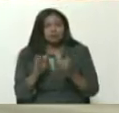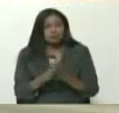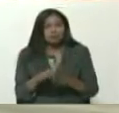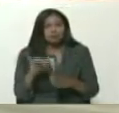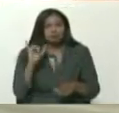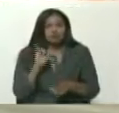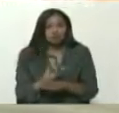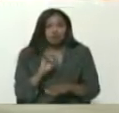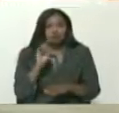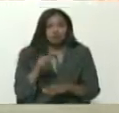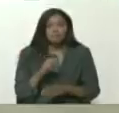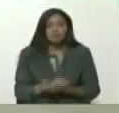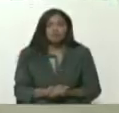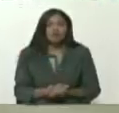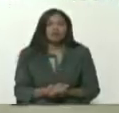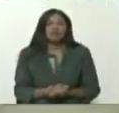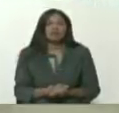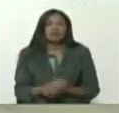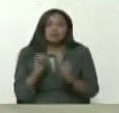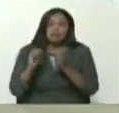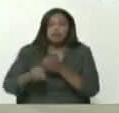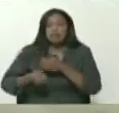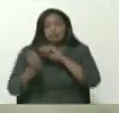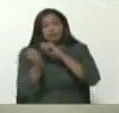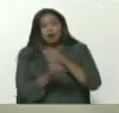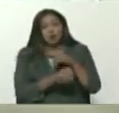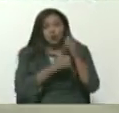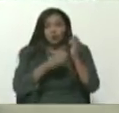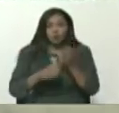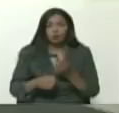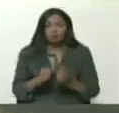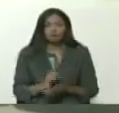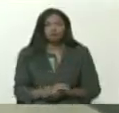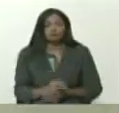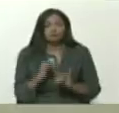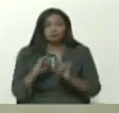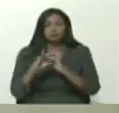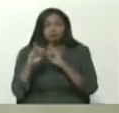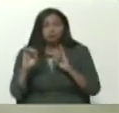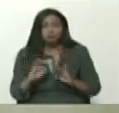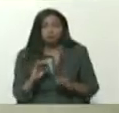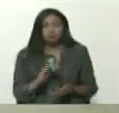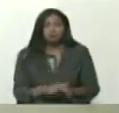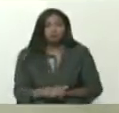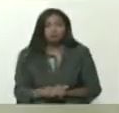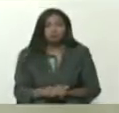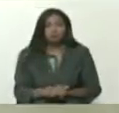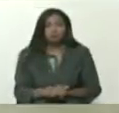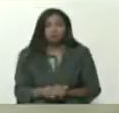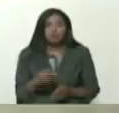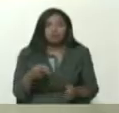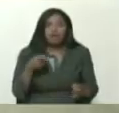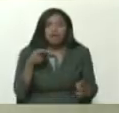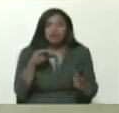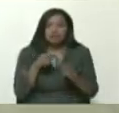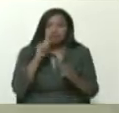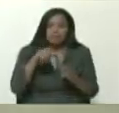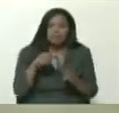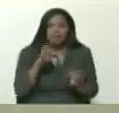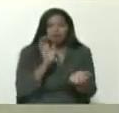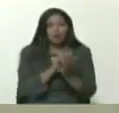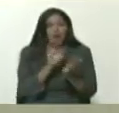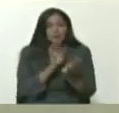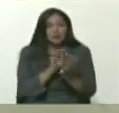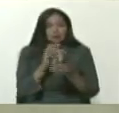y el estado del Tamacuro. También se incorpora en esta operación o en esta ruta el estado Nueva Esparta,